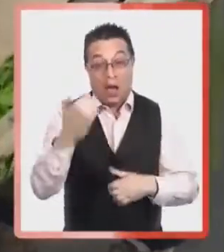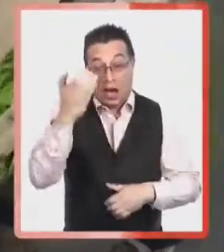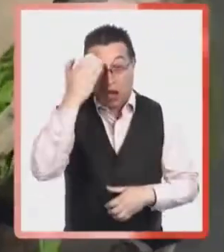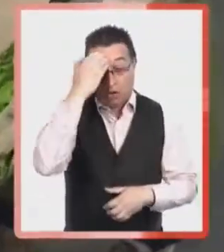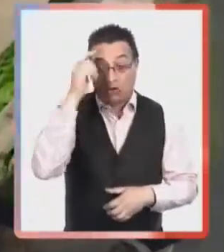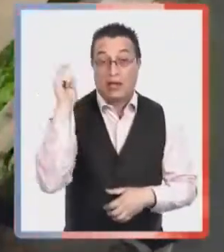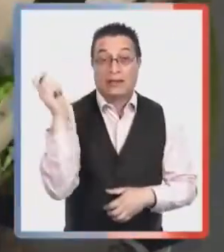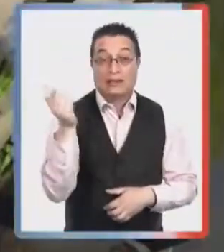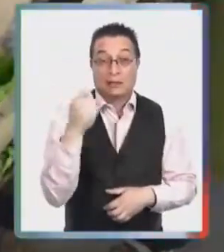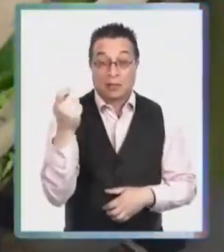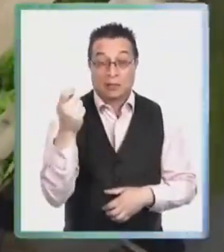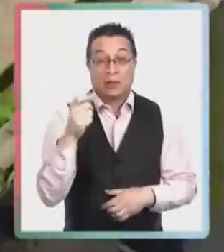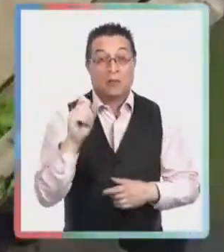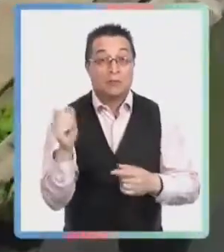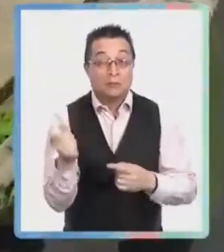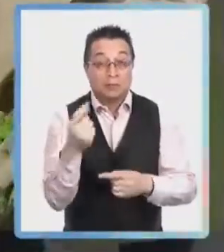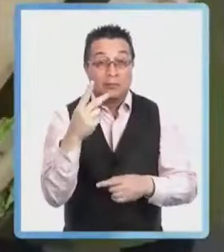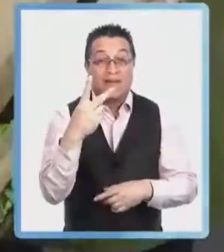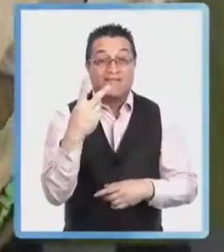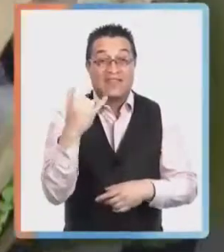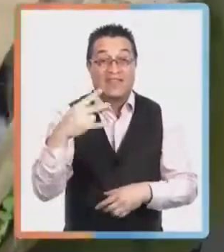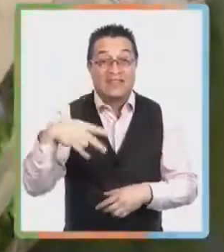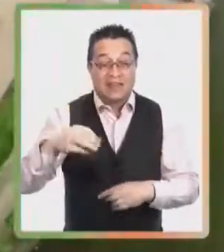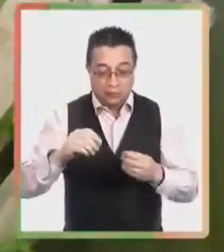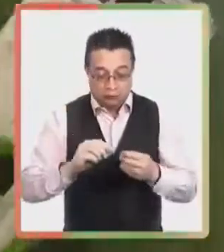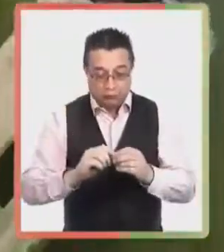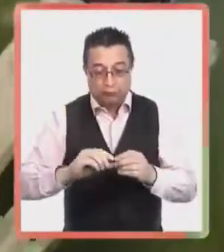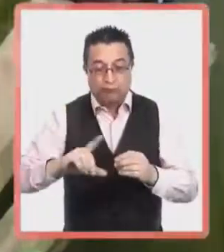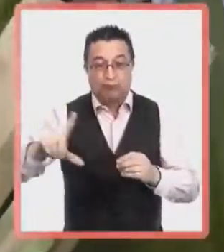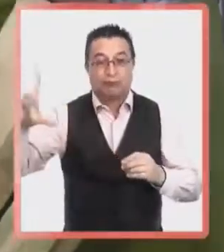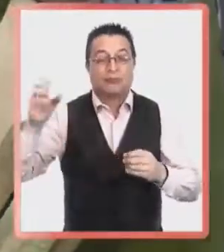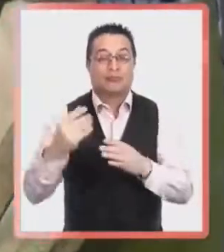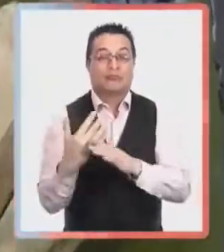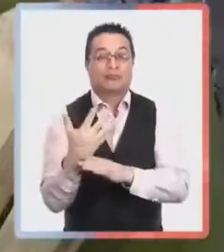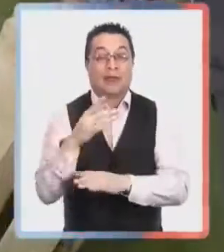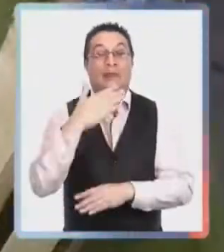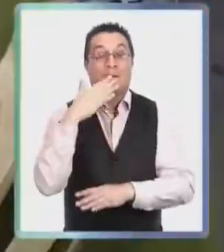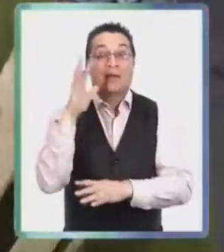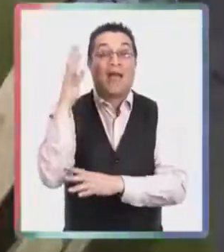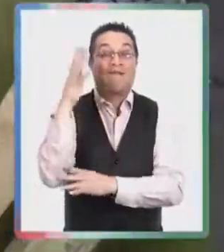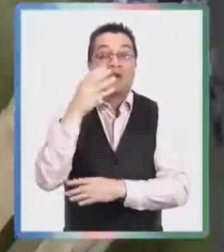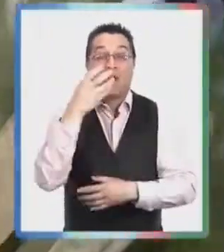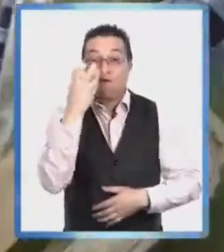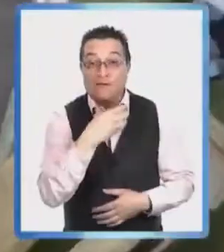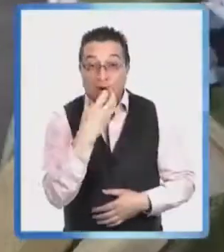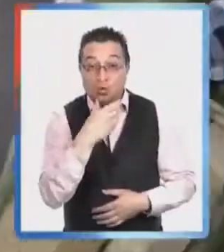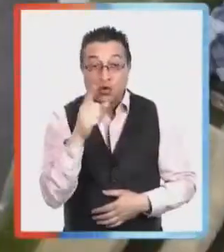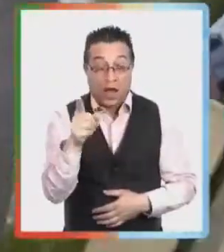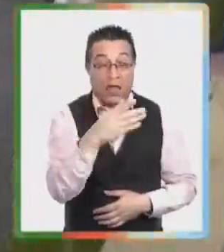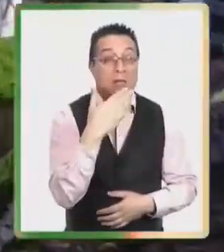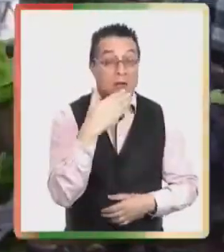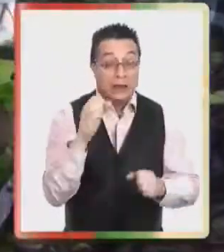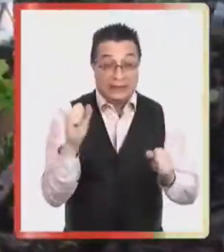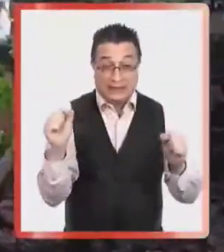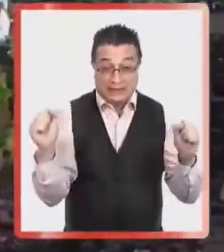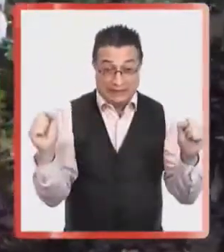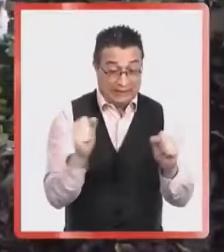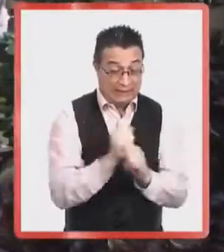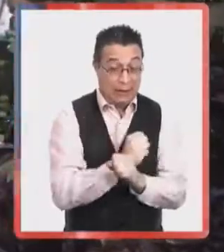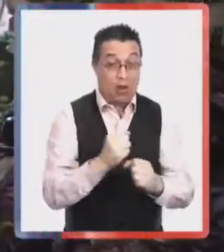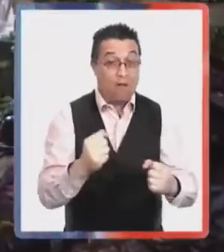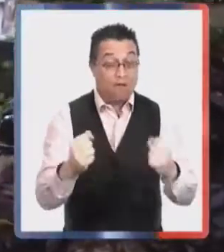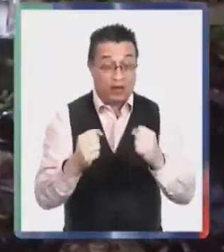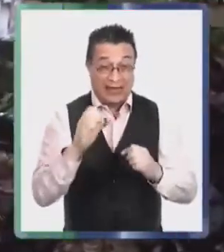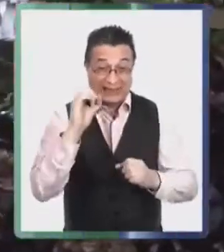septiembre, los primeros viñedos están en floración, lo mismo que los árboles frutales, por lo que heladas, aunque sean de